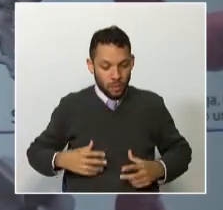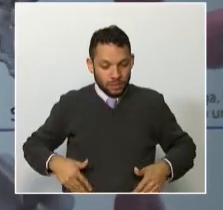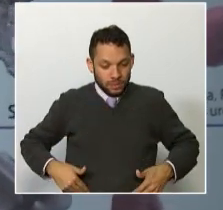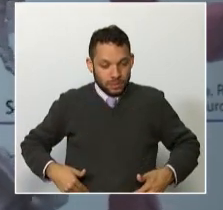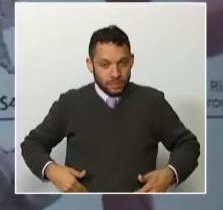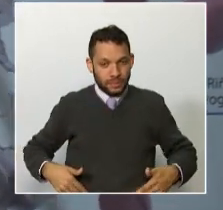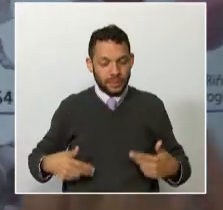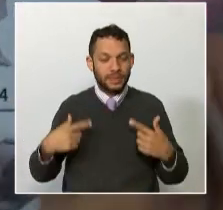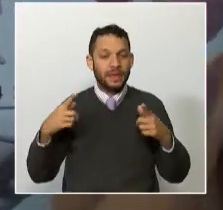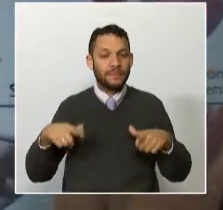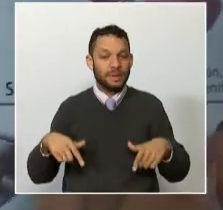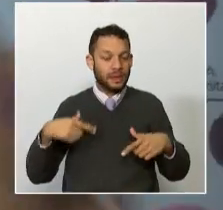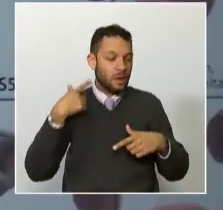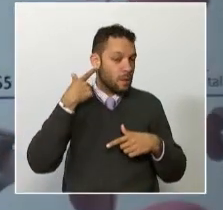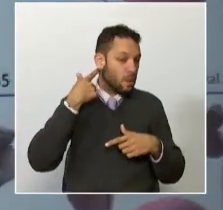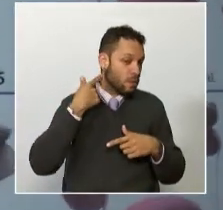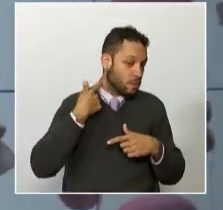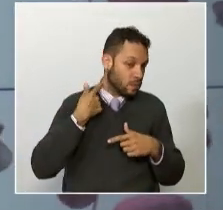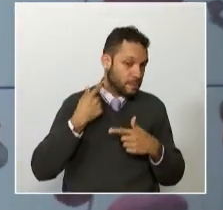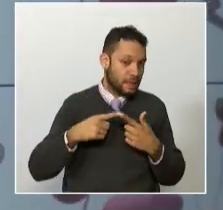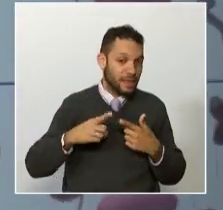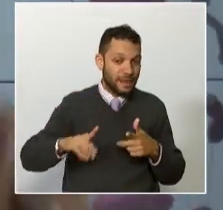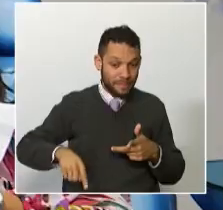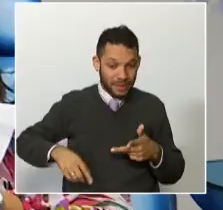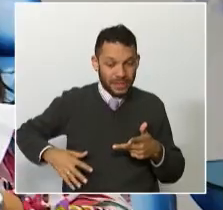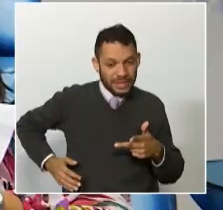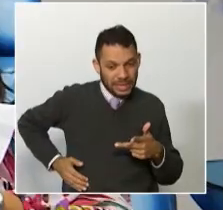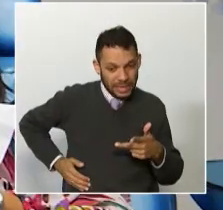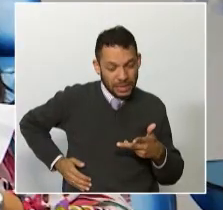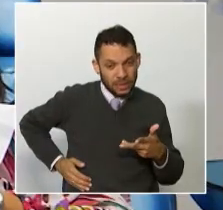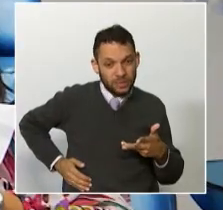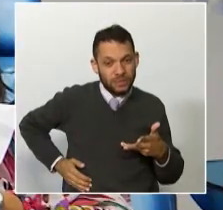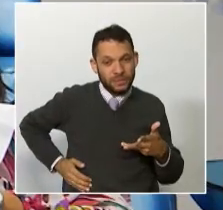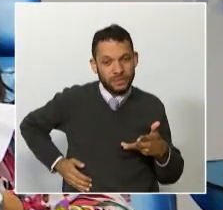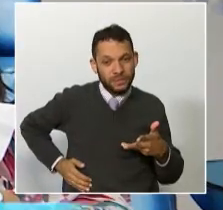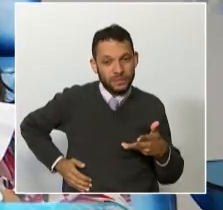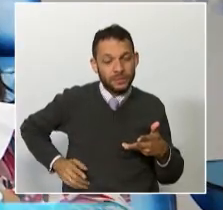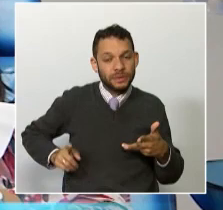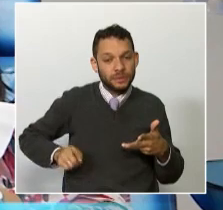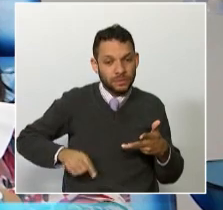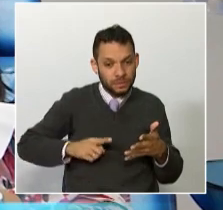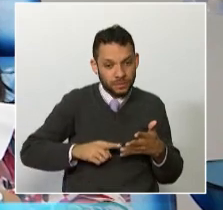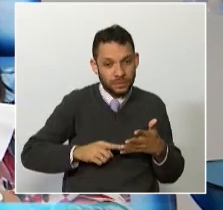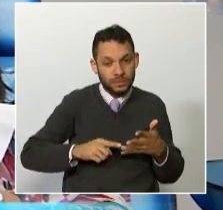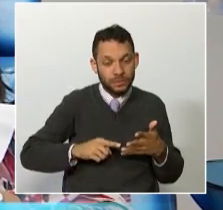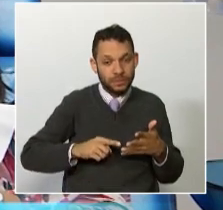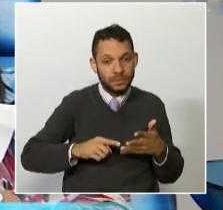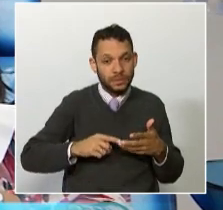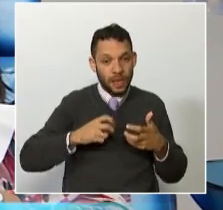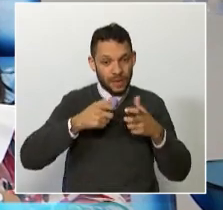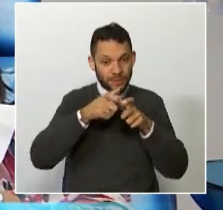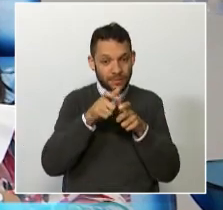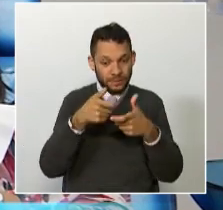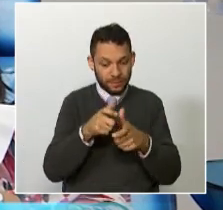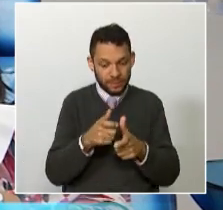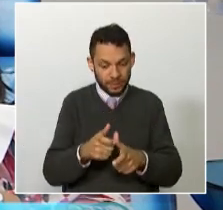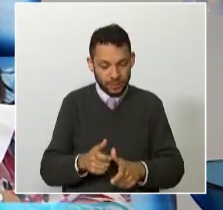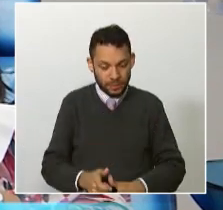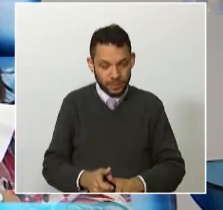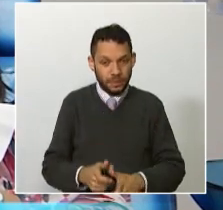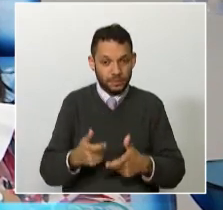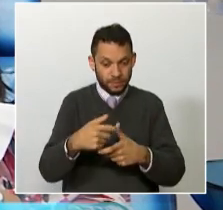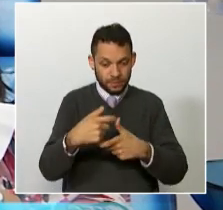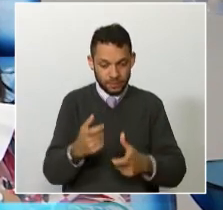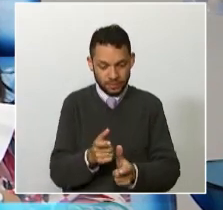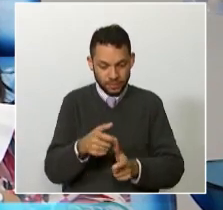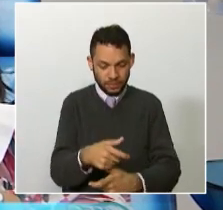la columna, con hígado, ¿sí? Nos señala con qué vértebras, con hipófisis. Y